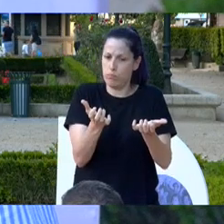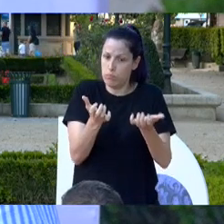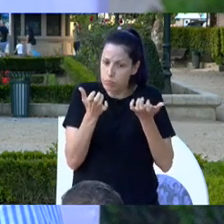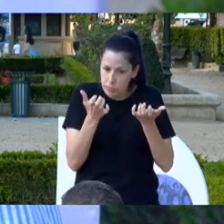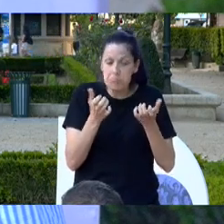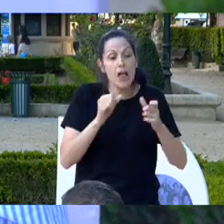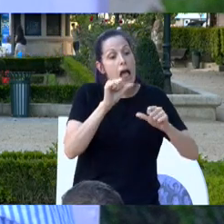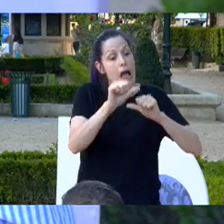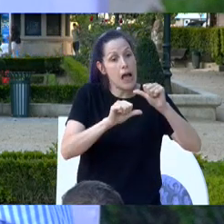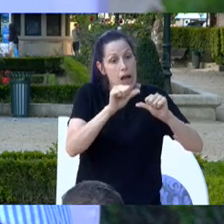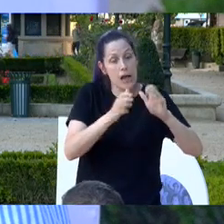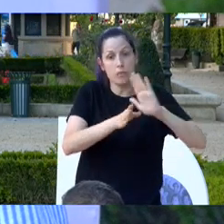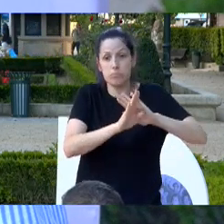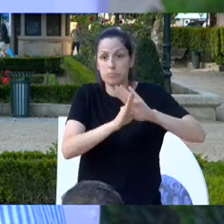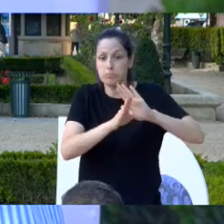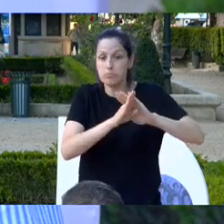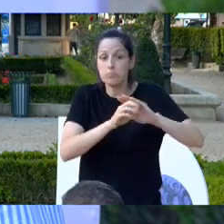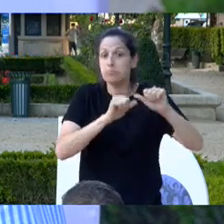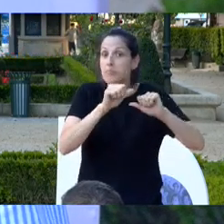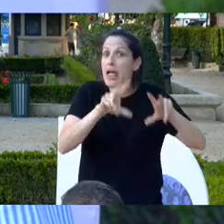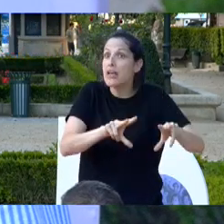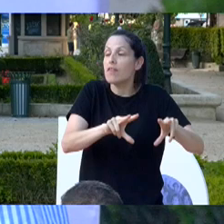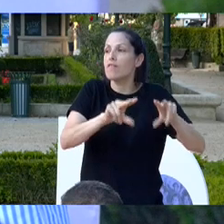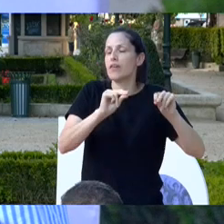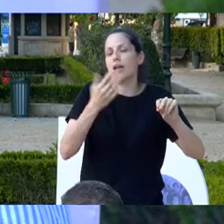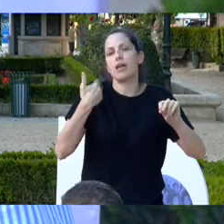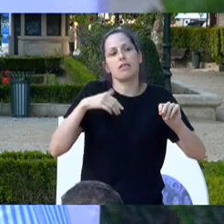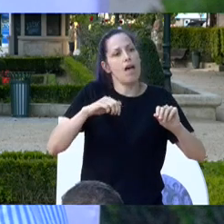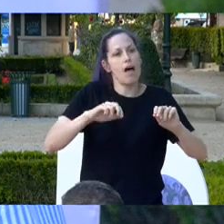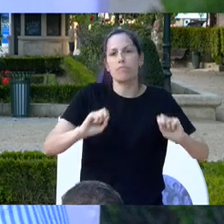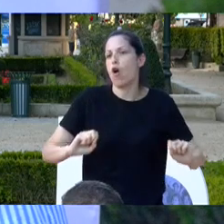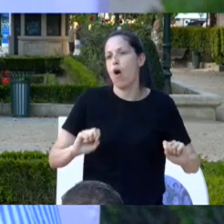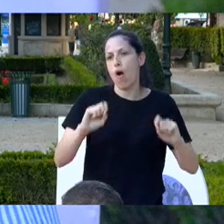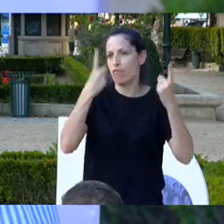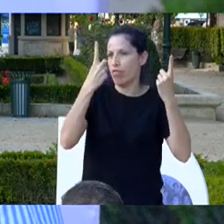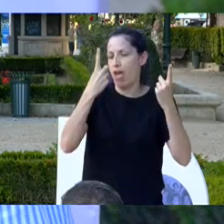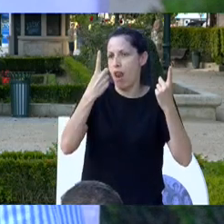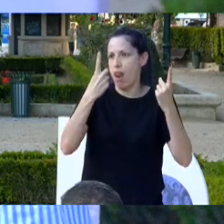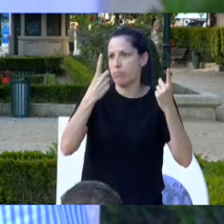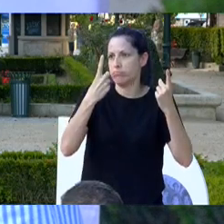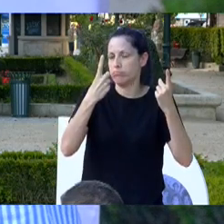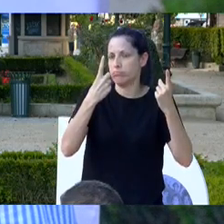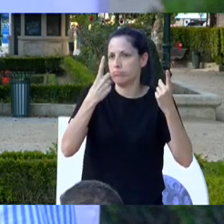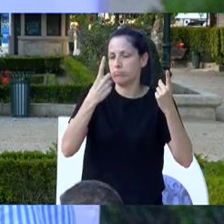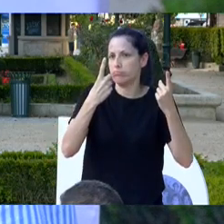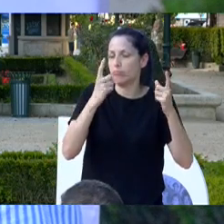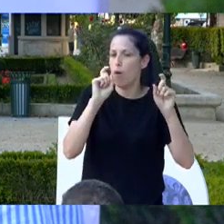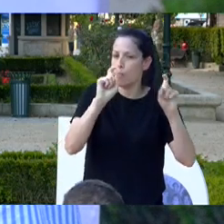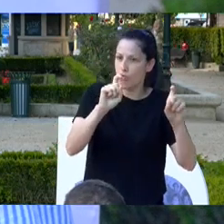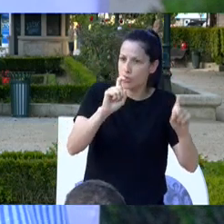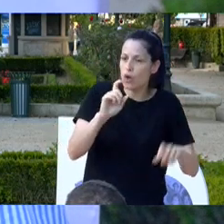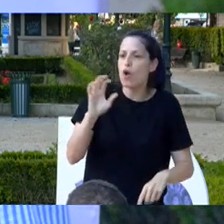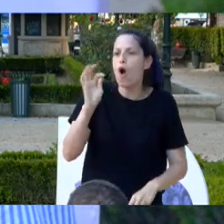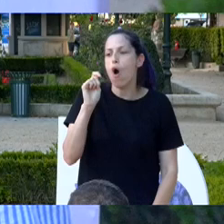remataban a carreira quedaban cualificadas para ser profesores ou profesoras da Normal ou inspectores de